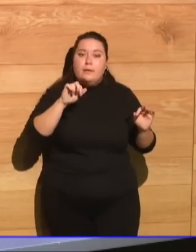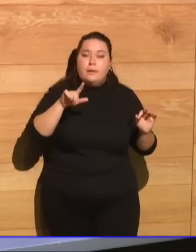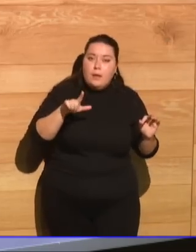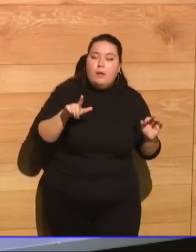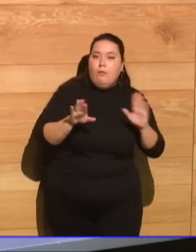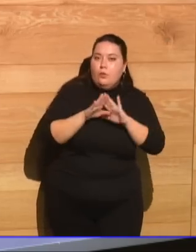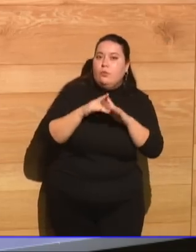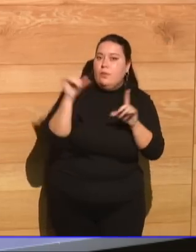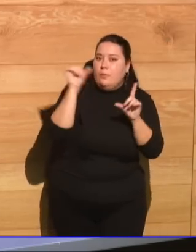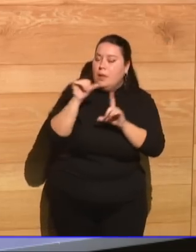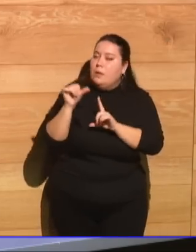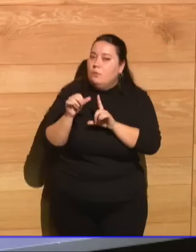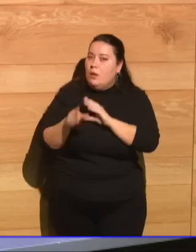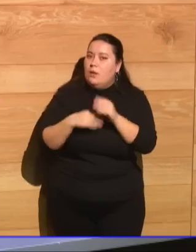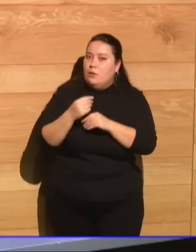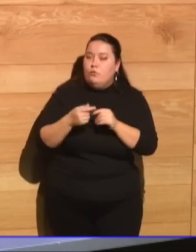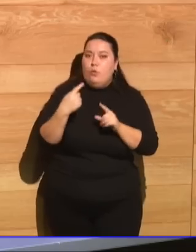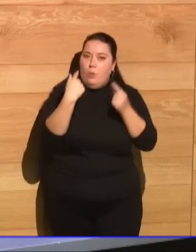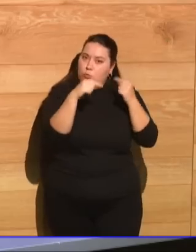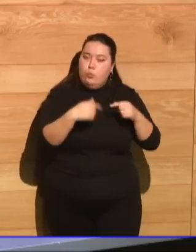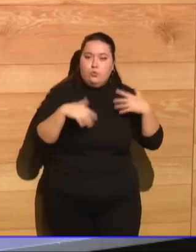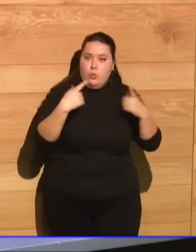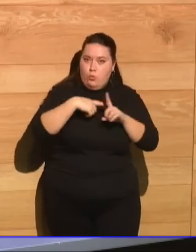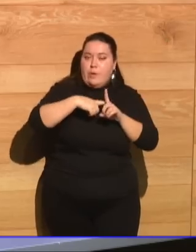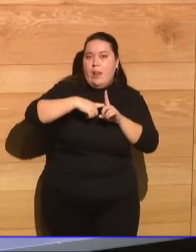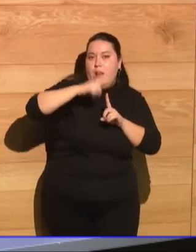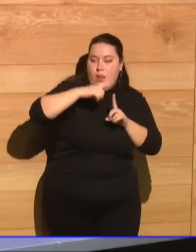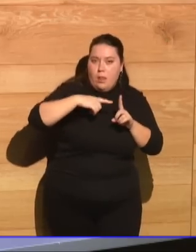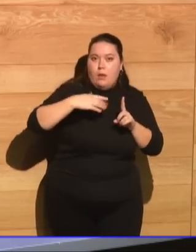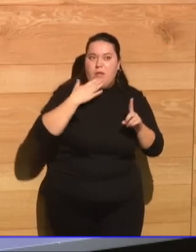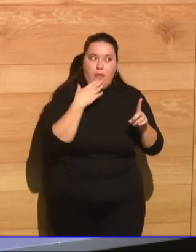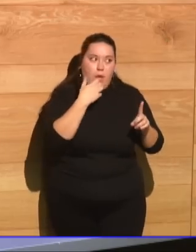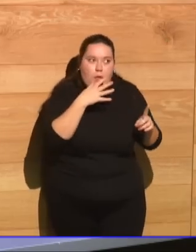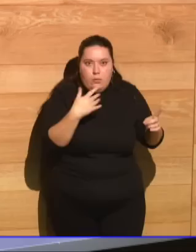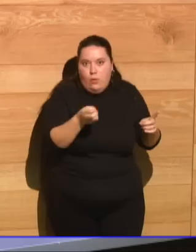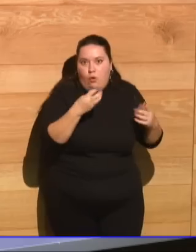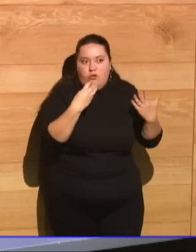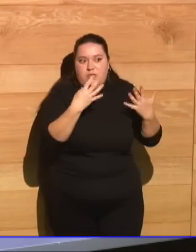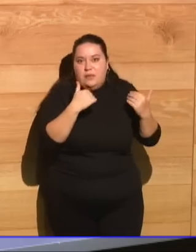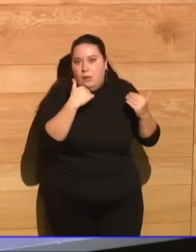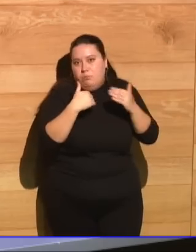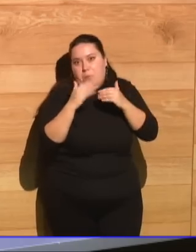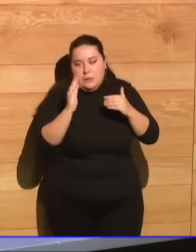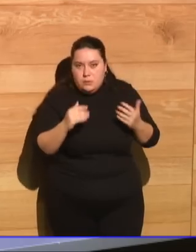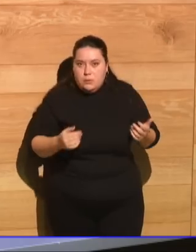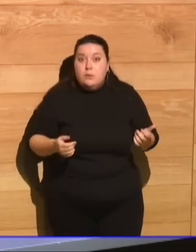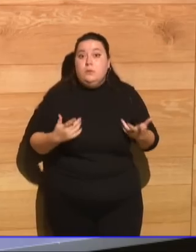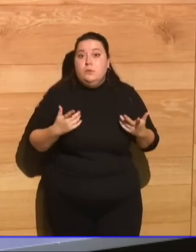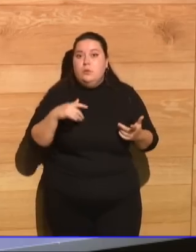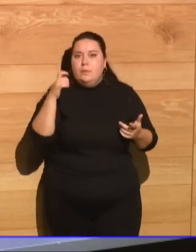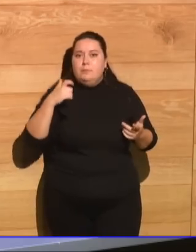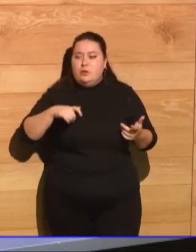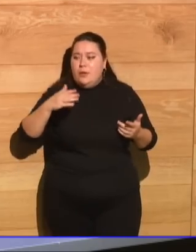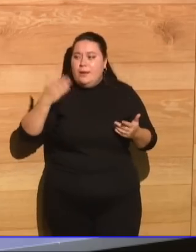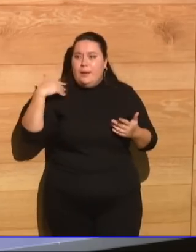películas de grandísimo presupuesto y grandísimo nivel, ahora tendrá 80 y pico años de edad, pero es alguien que se formó